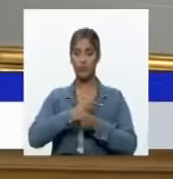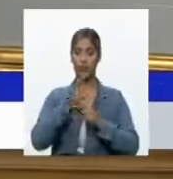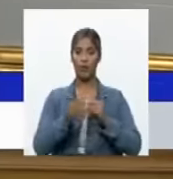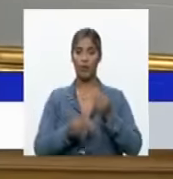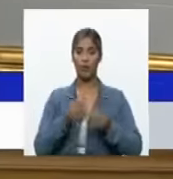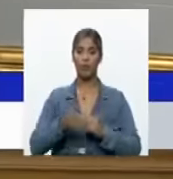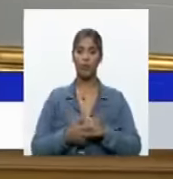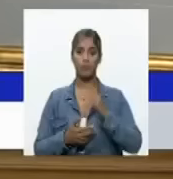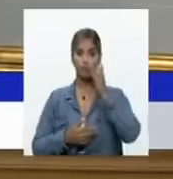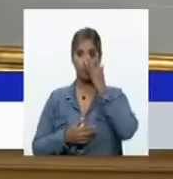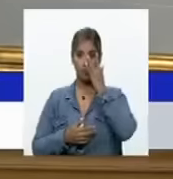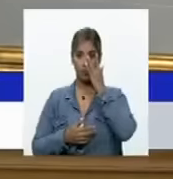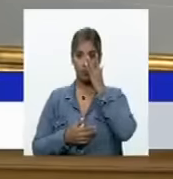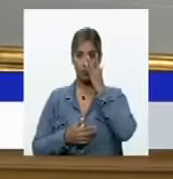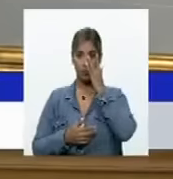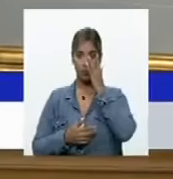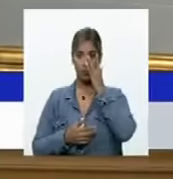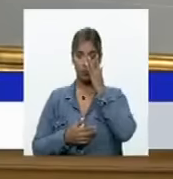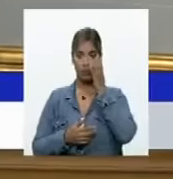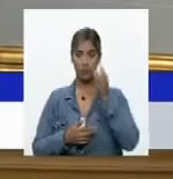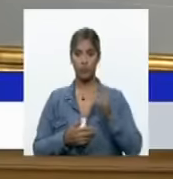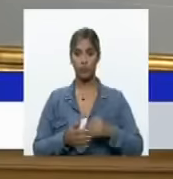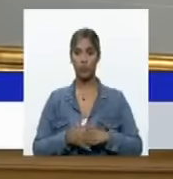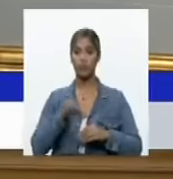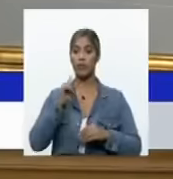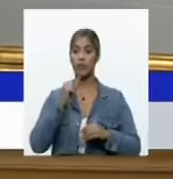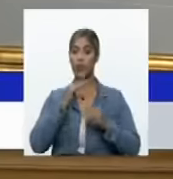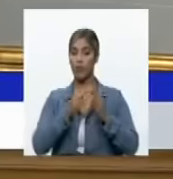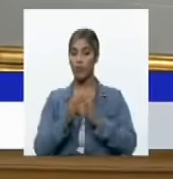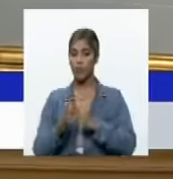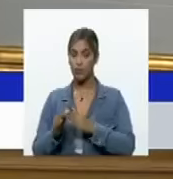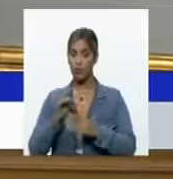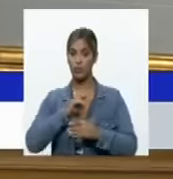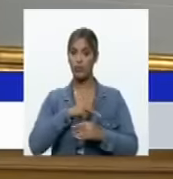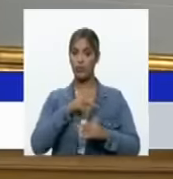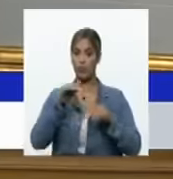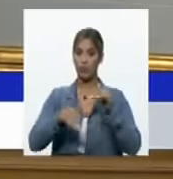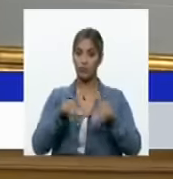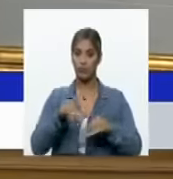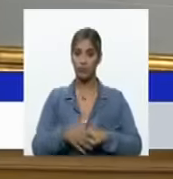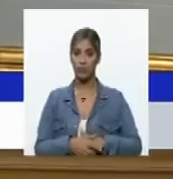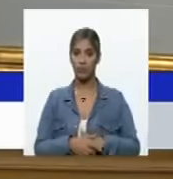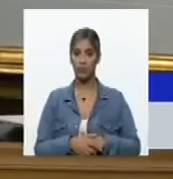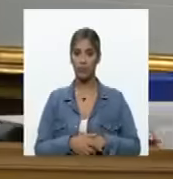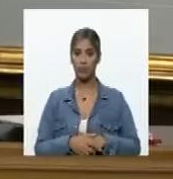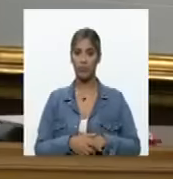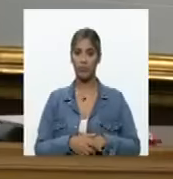realizados. ¿No debería existir también en una comuna una comisión electoral?